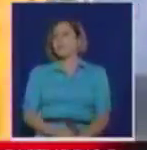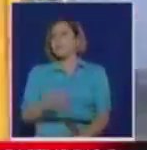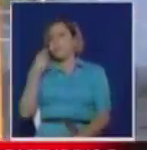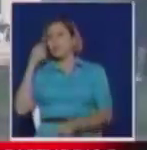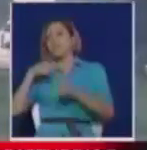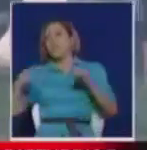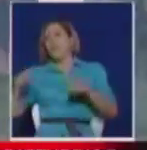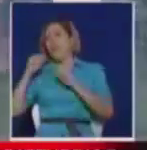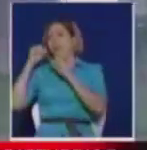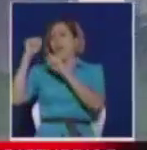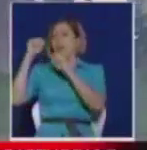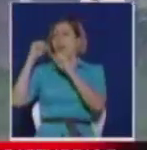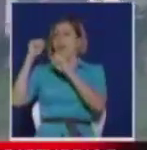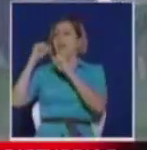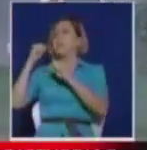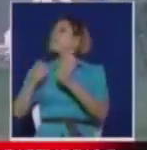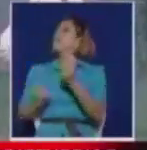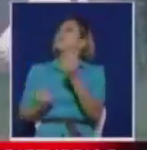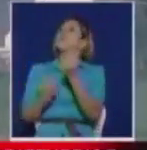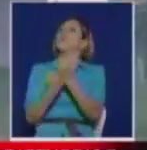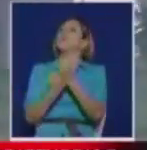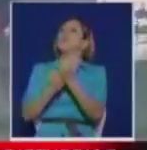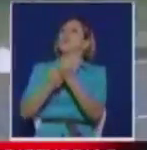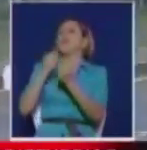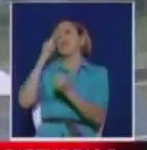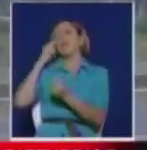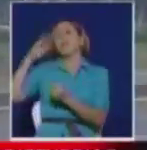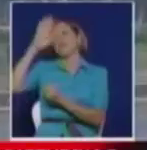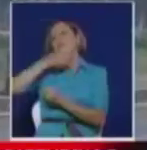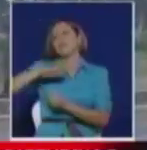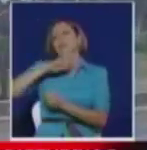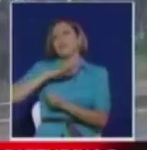Según los manifestantes, estaban apoyando el paro nacional agrario.